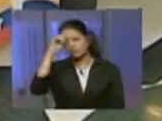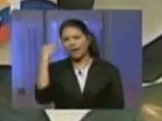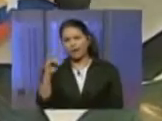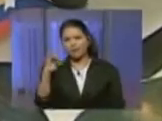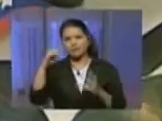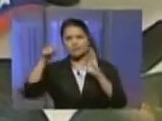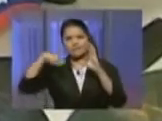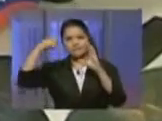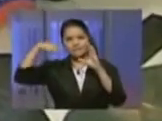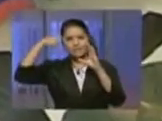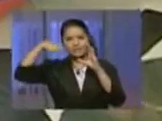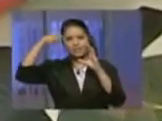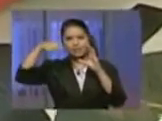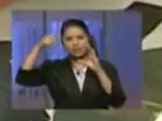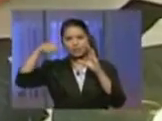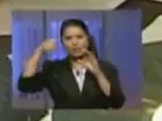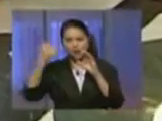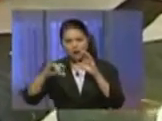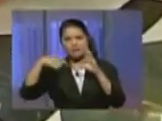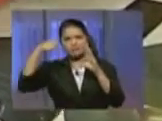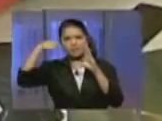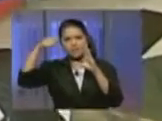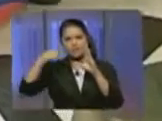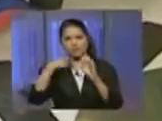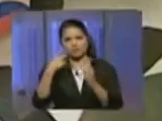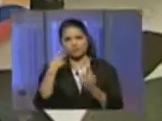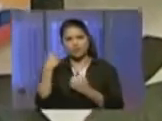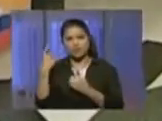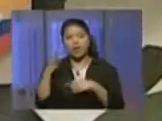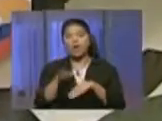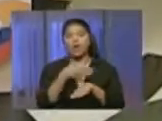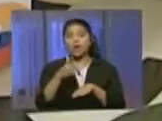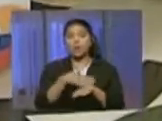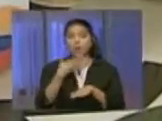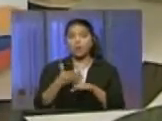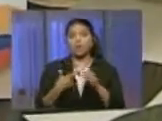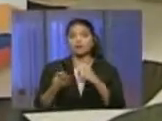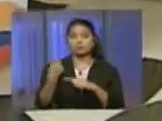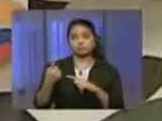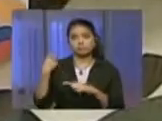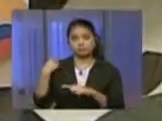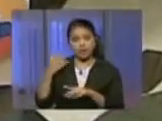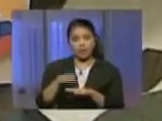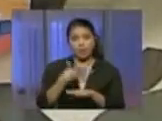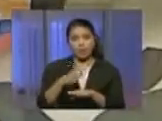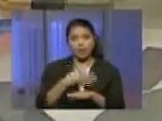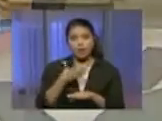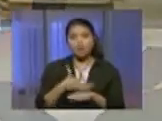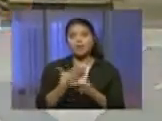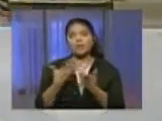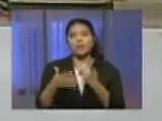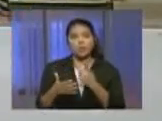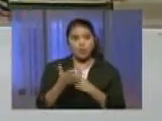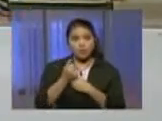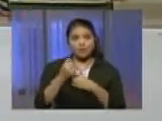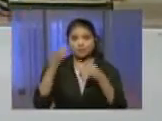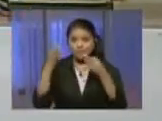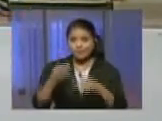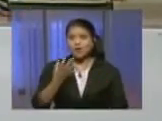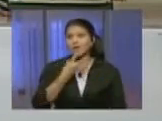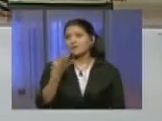una algún video de apoyo el jueves pasado logramos algo